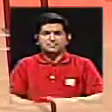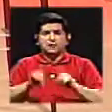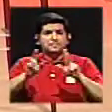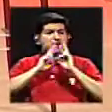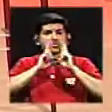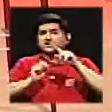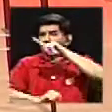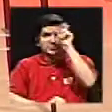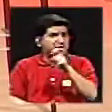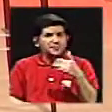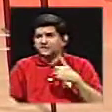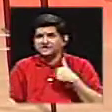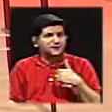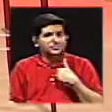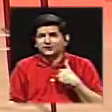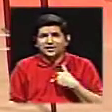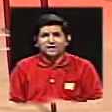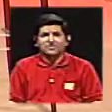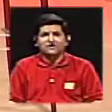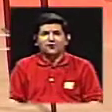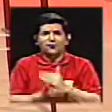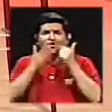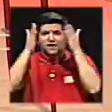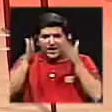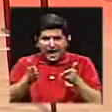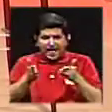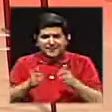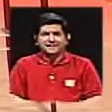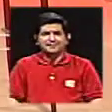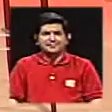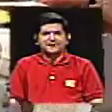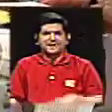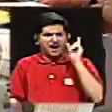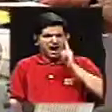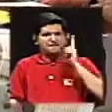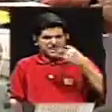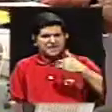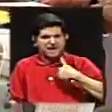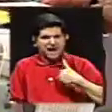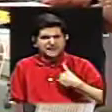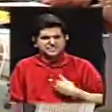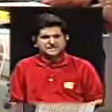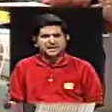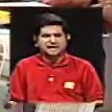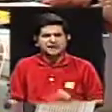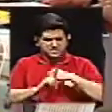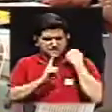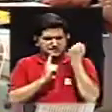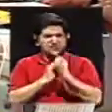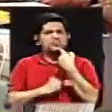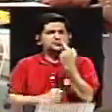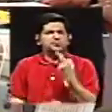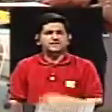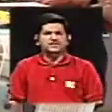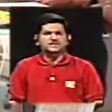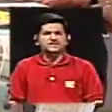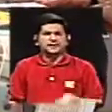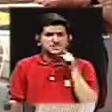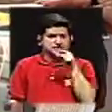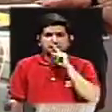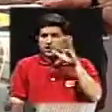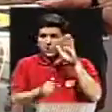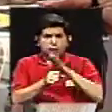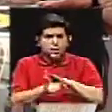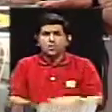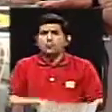la pregunta, don Jorge. ¿Hay alguien que haya sido amenazado, condicionado, que se le esté diciendo que si claro, no cumple